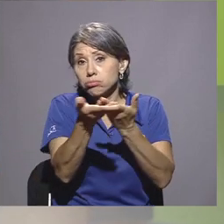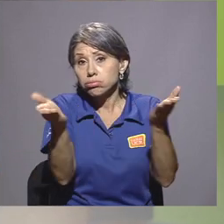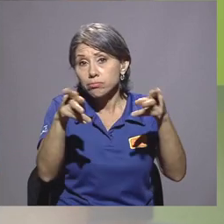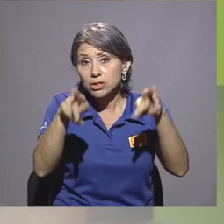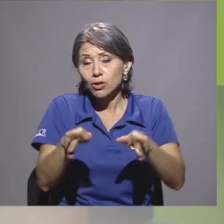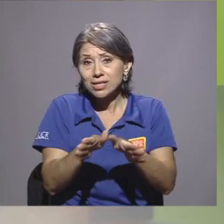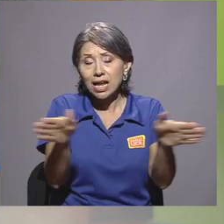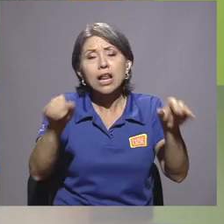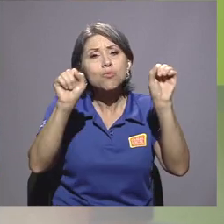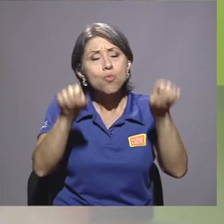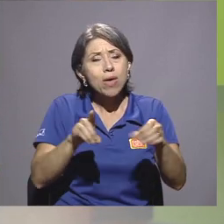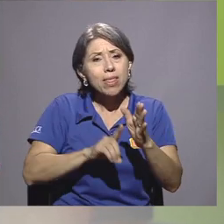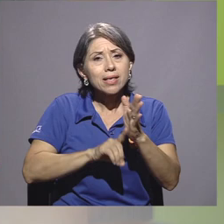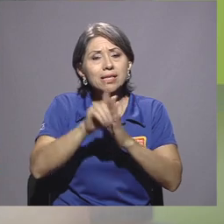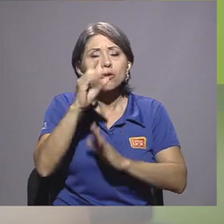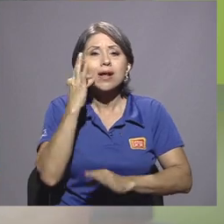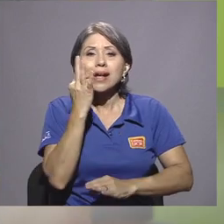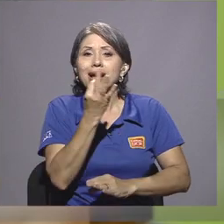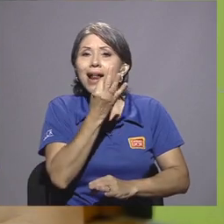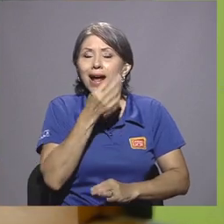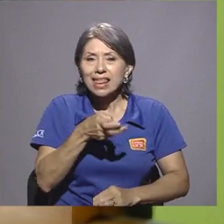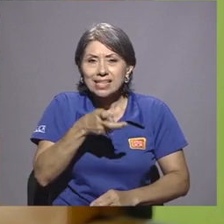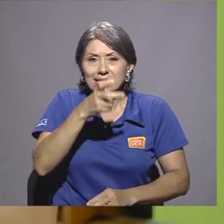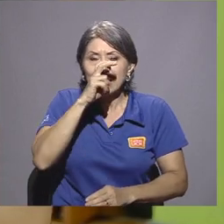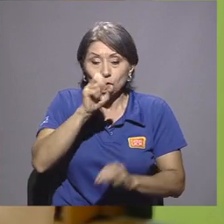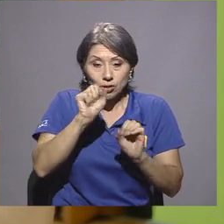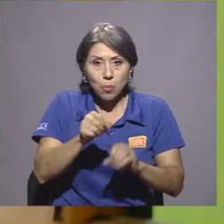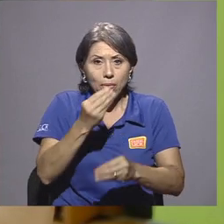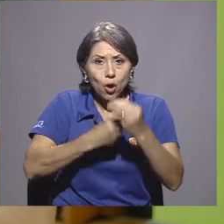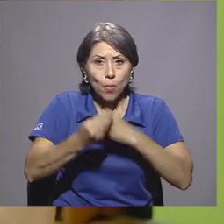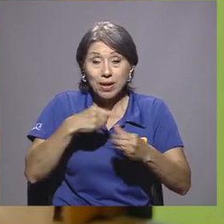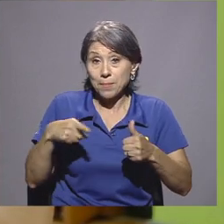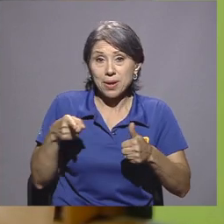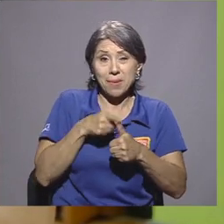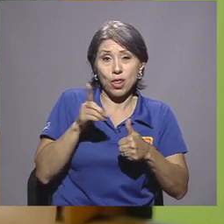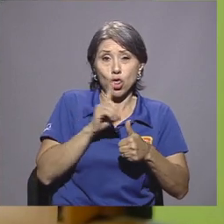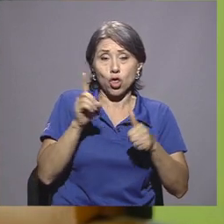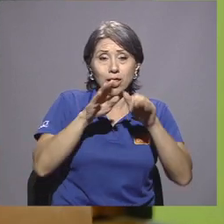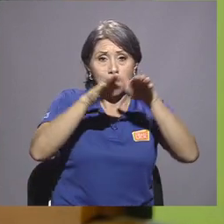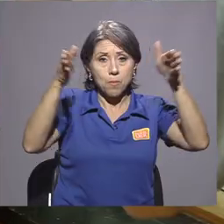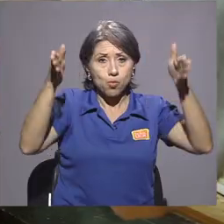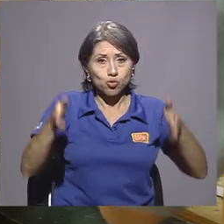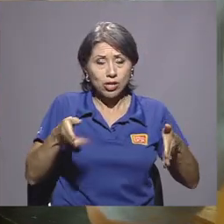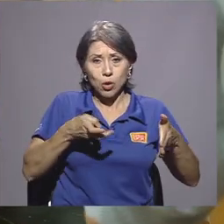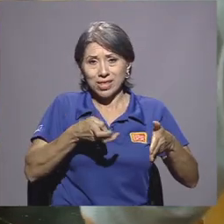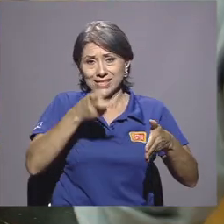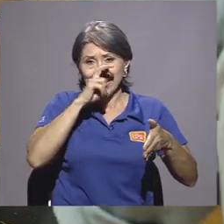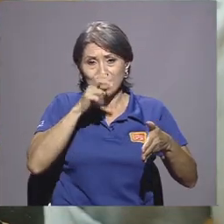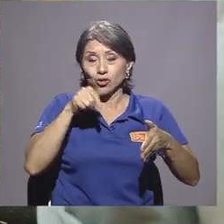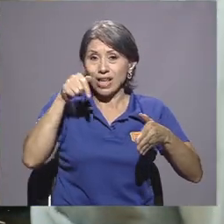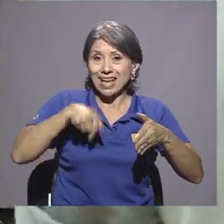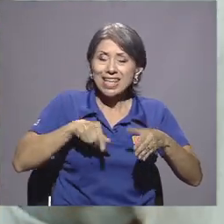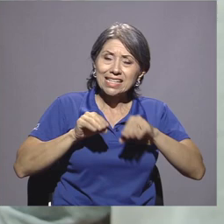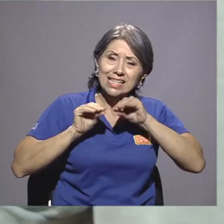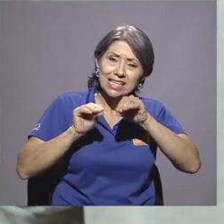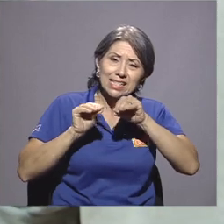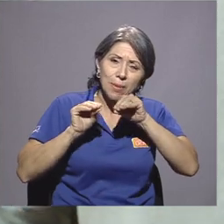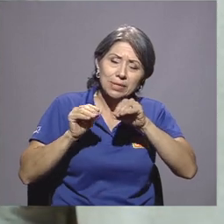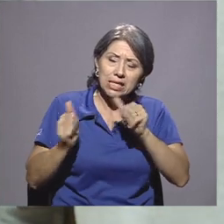una granja de insectos comestibles. La desarrollan primeramente en el Museo de Insectos, se les capacita, se les